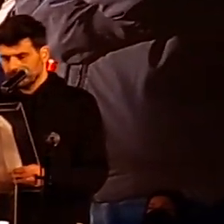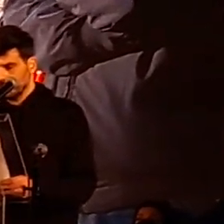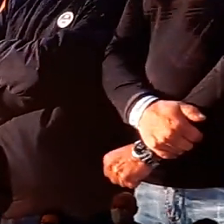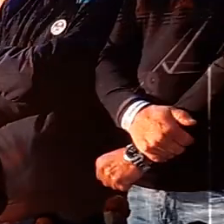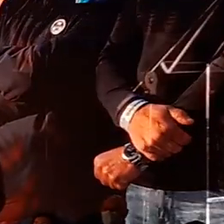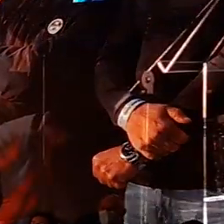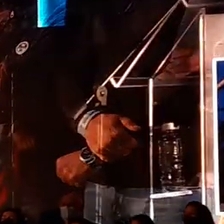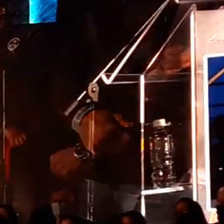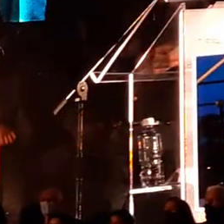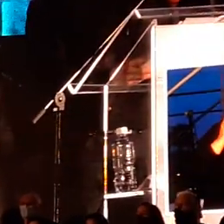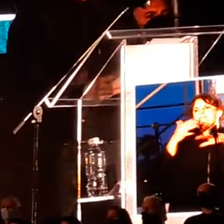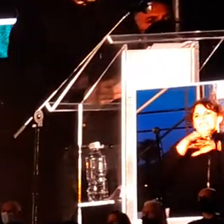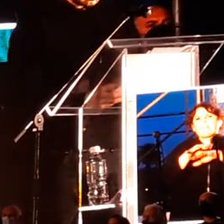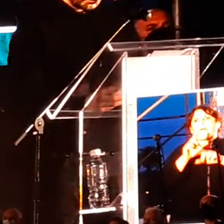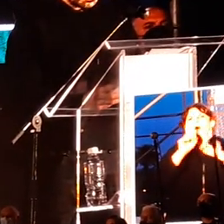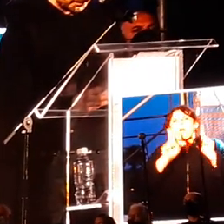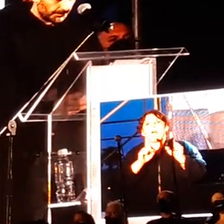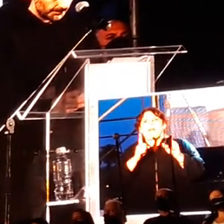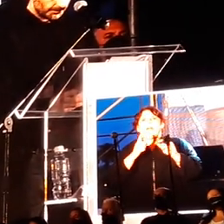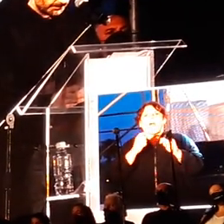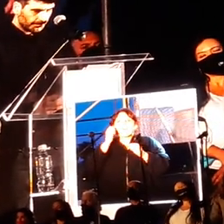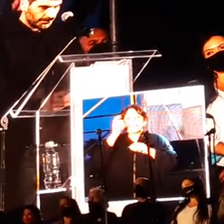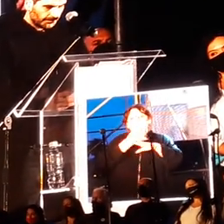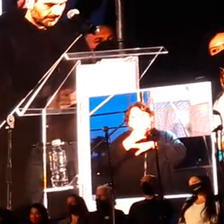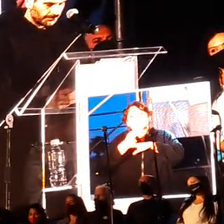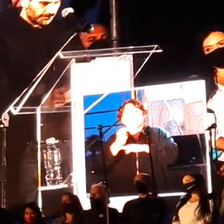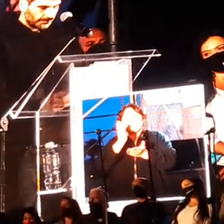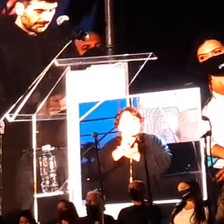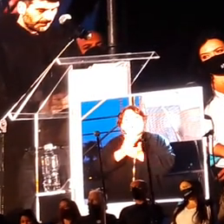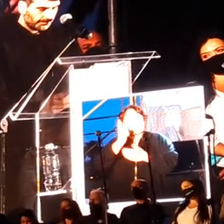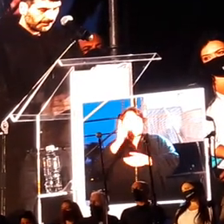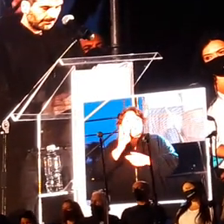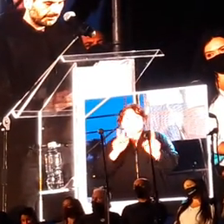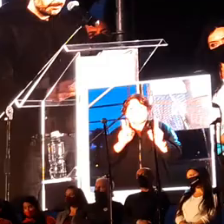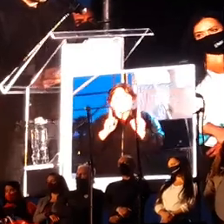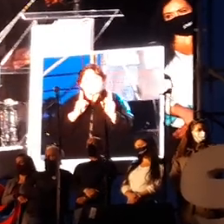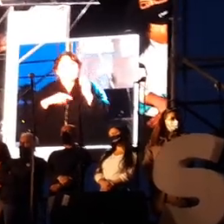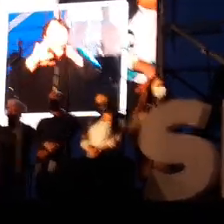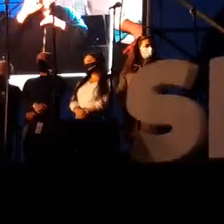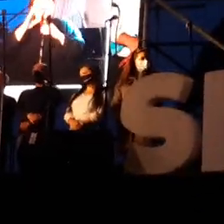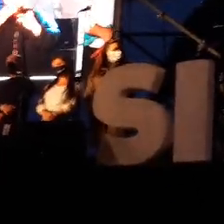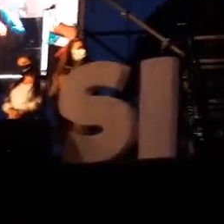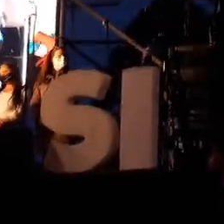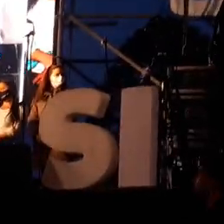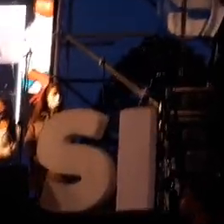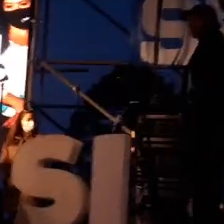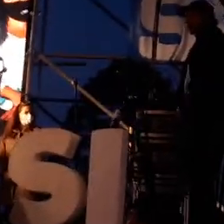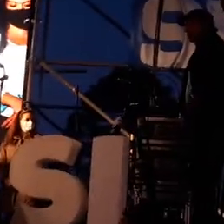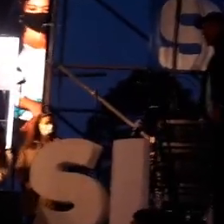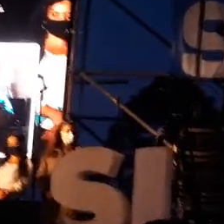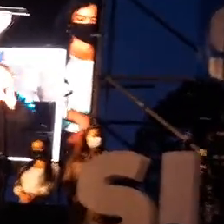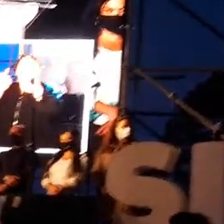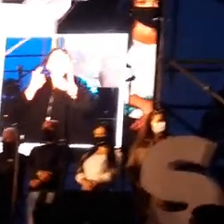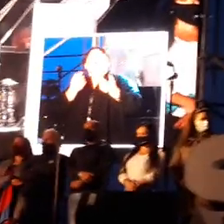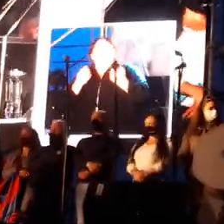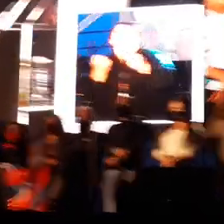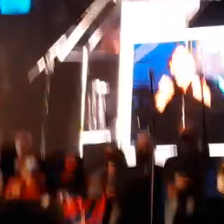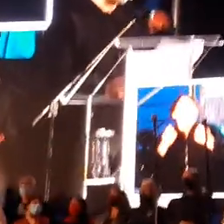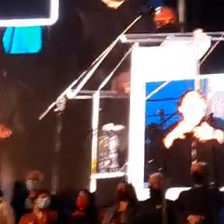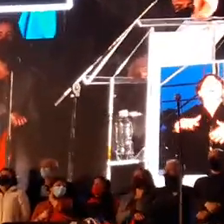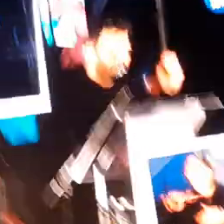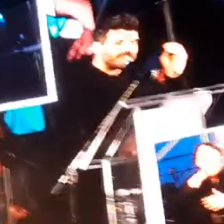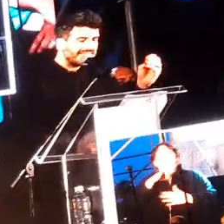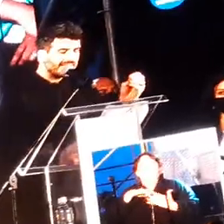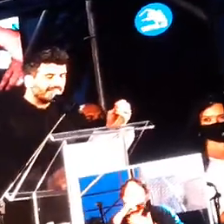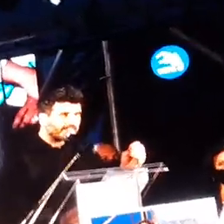menos integradora, cada vez menos formadora de ciudadanía y cada vez más servida a los intereses del mercado. Uruguay es